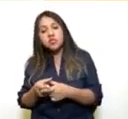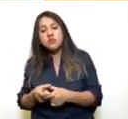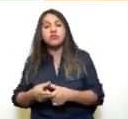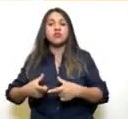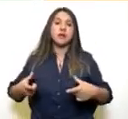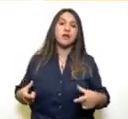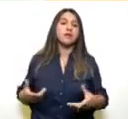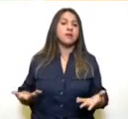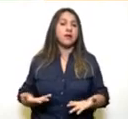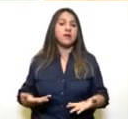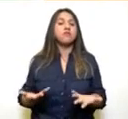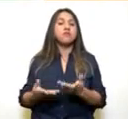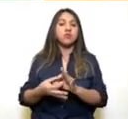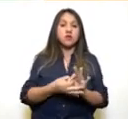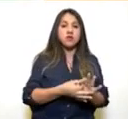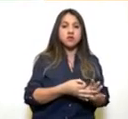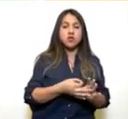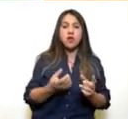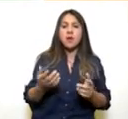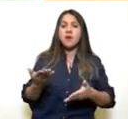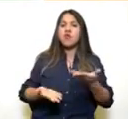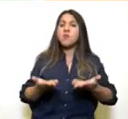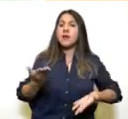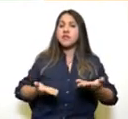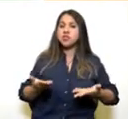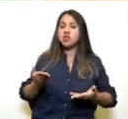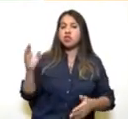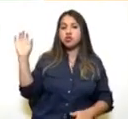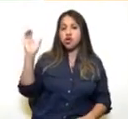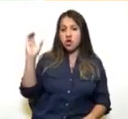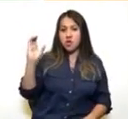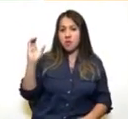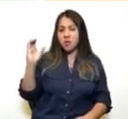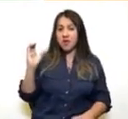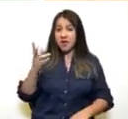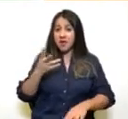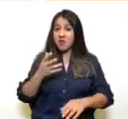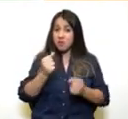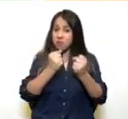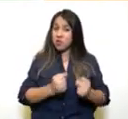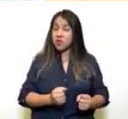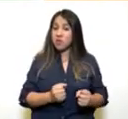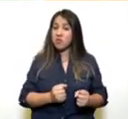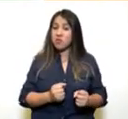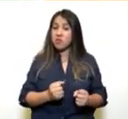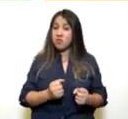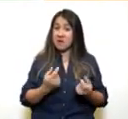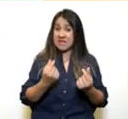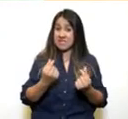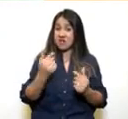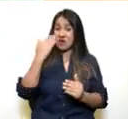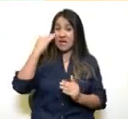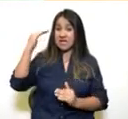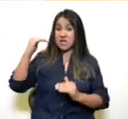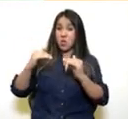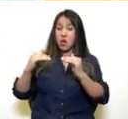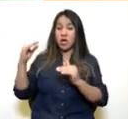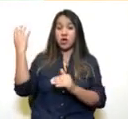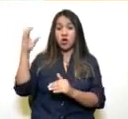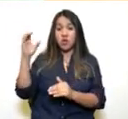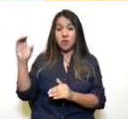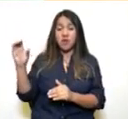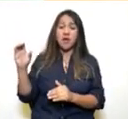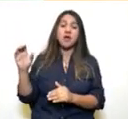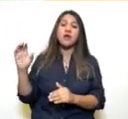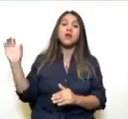por eso le uso la comparación de colombia estamos en ese punto o estamos en un punto de todavía podemos no llegar a una sesión como la que ha vivido colombia y otros